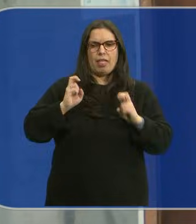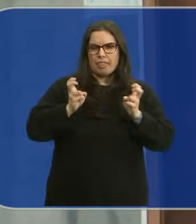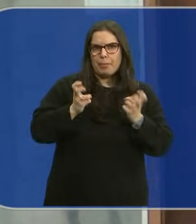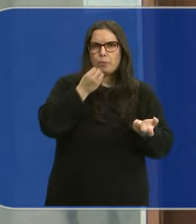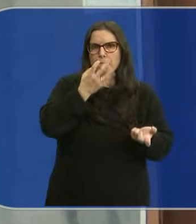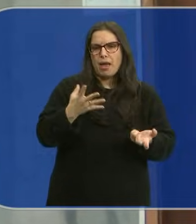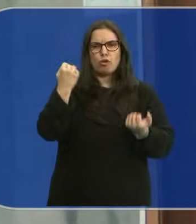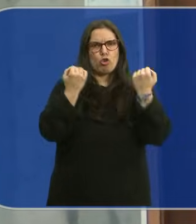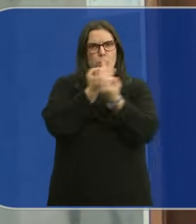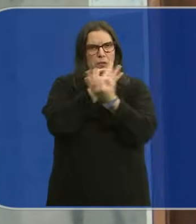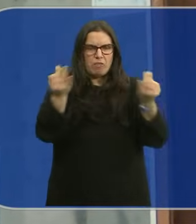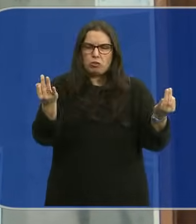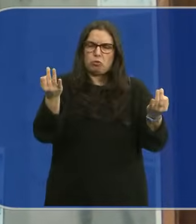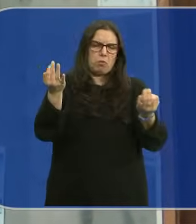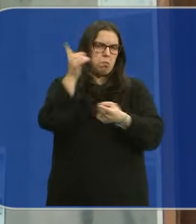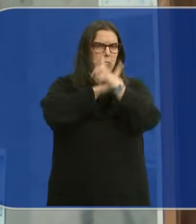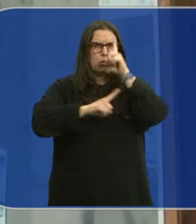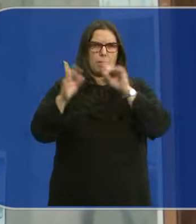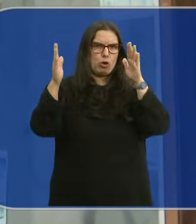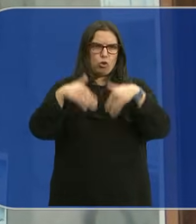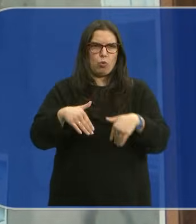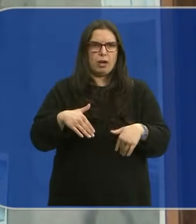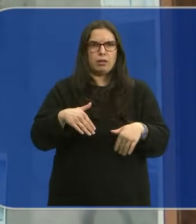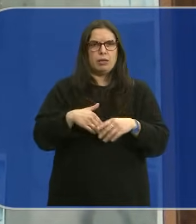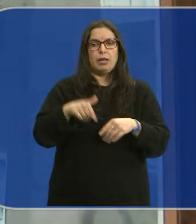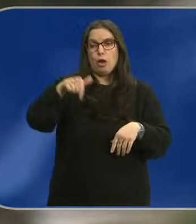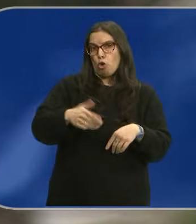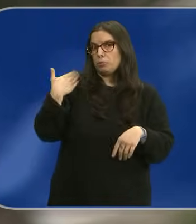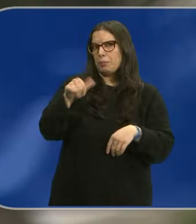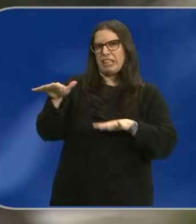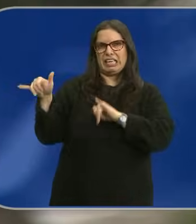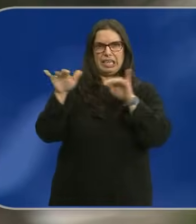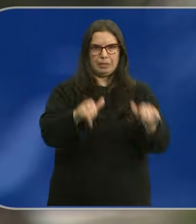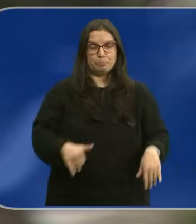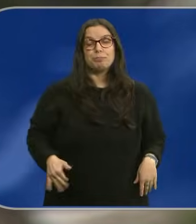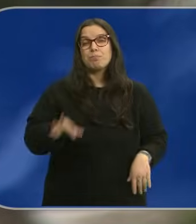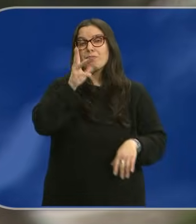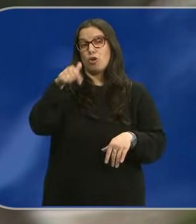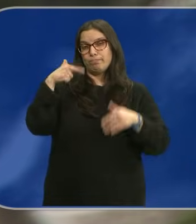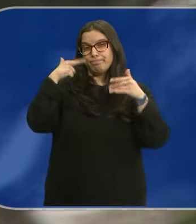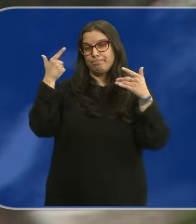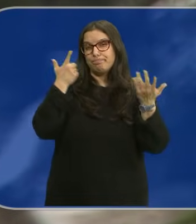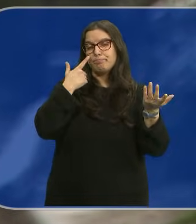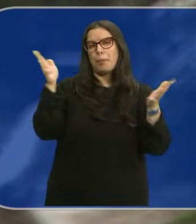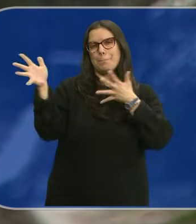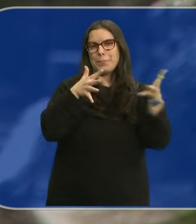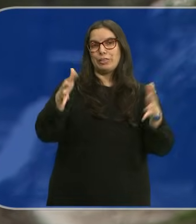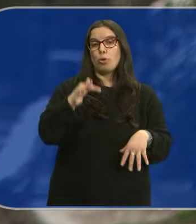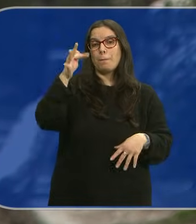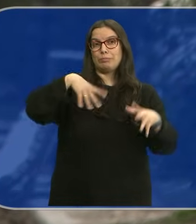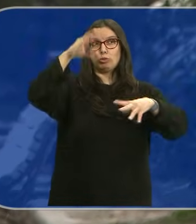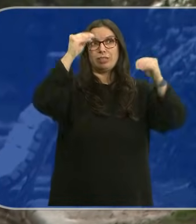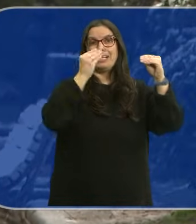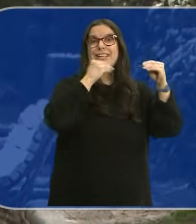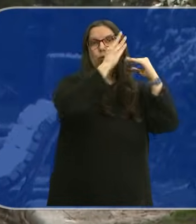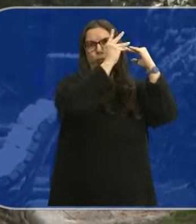adecuado, los coches van perfectamente y no ha habido ningún problema, ni esta ni la de la semana pasada. Ahora el foco se pone en el viento y el deshielo de toda la nieve